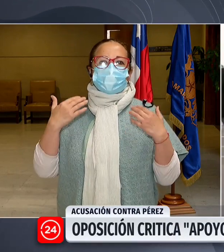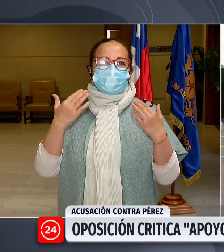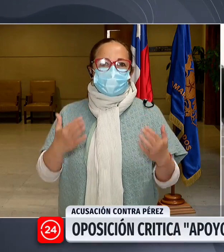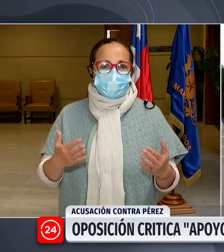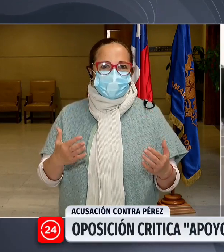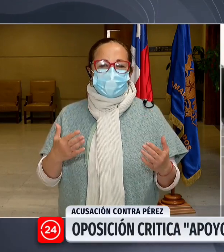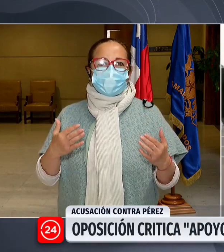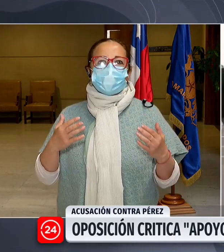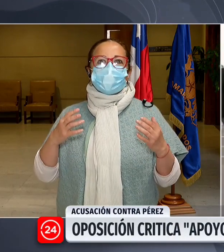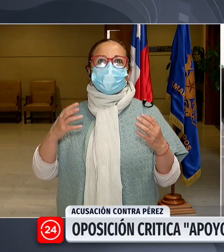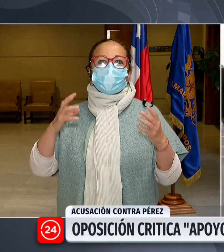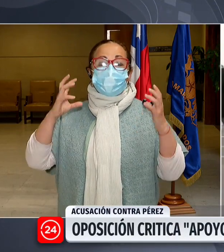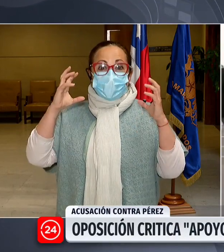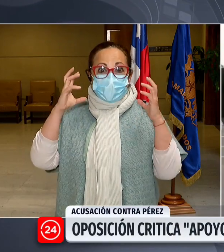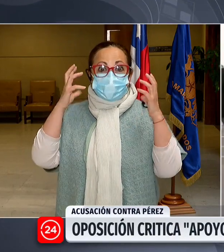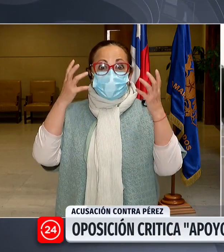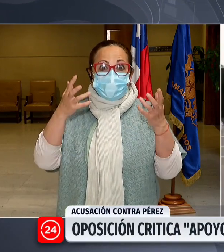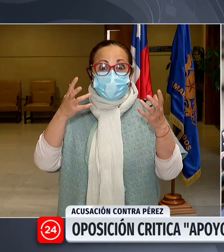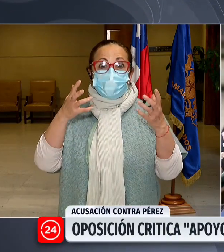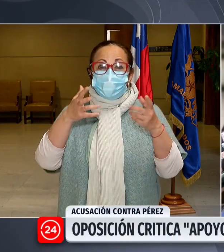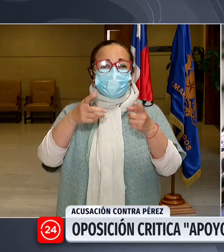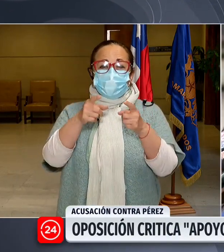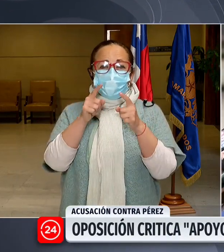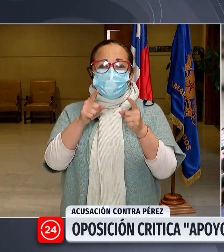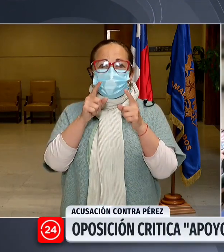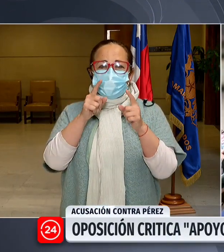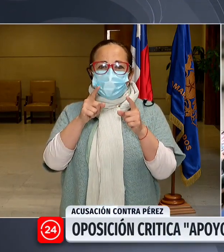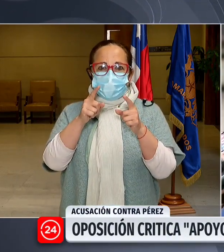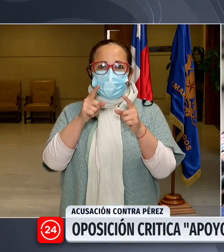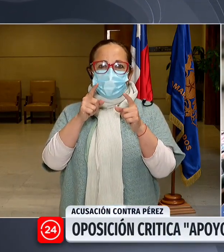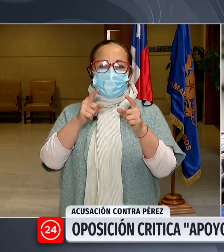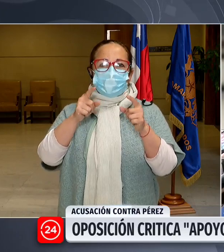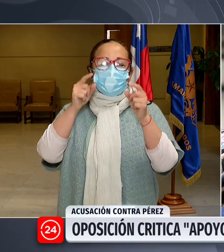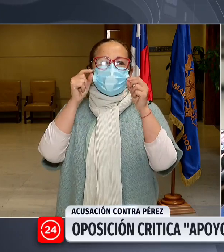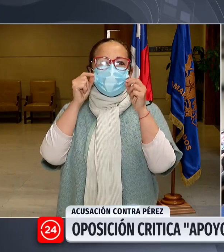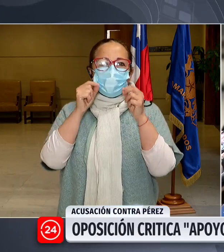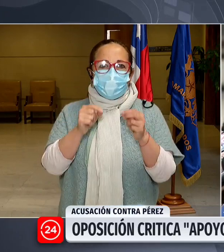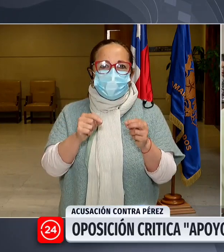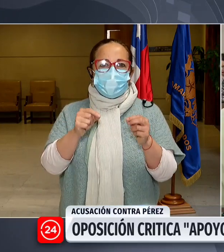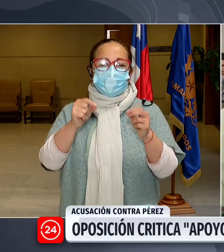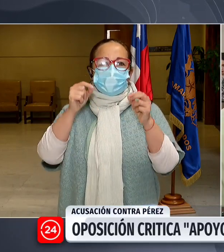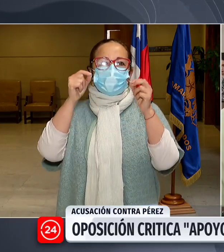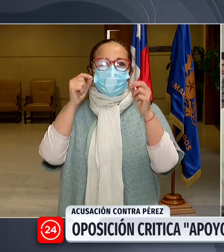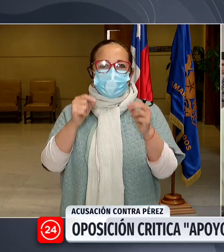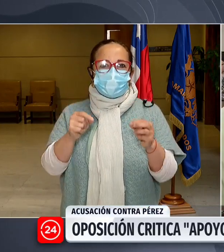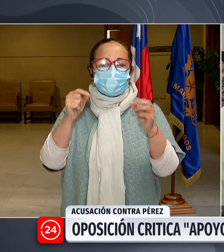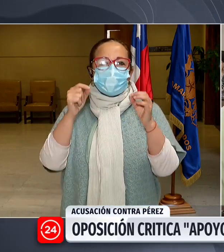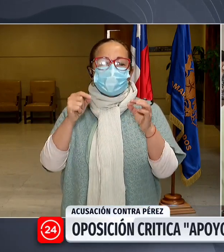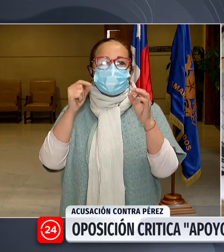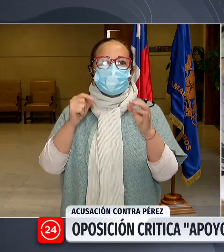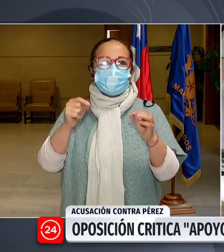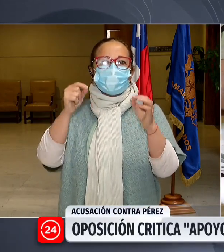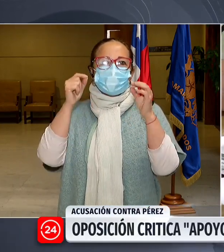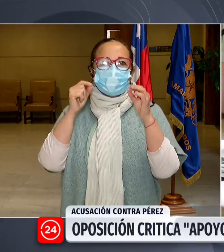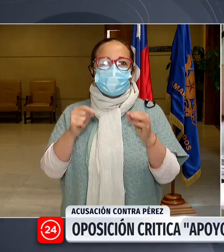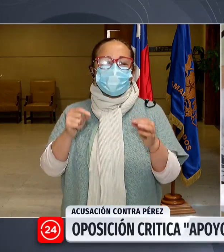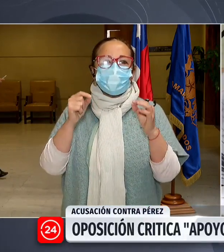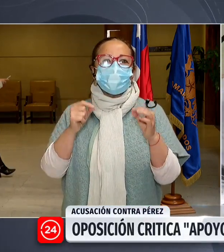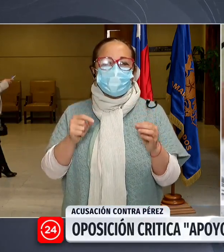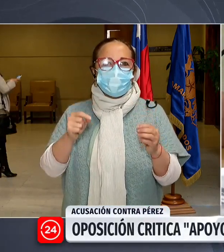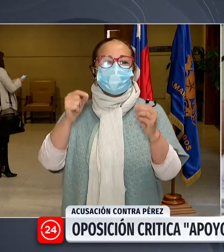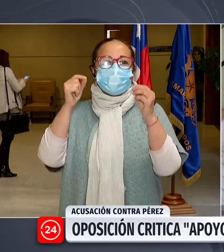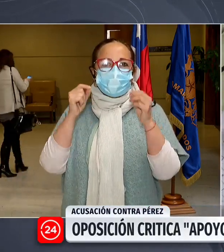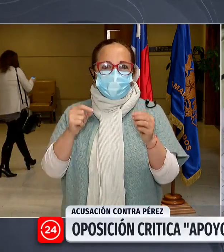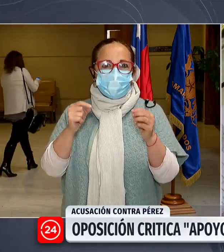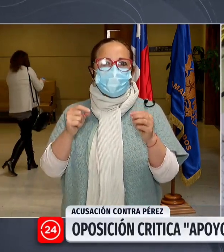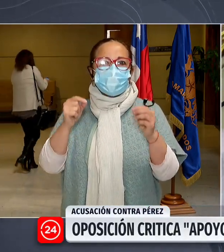que capacitar, que cambiar el chip desde el punto de vista de lo que tú dijiste al comienzo. O sea, hoy día la protesta tiene que ser entendida, ¿no es